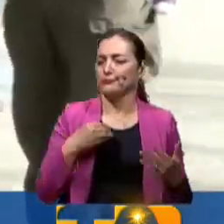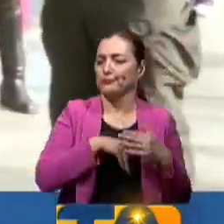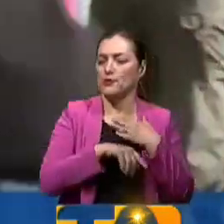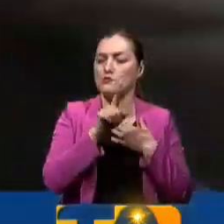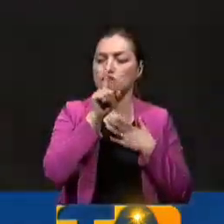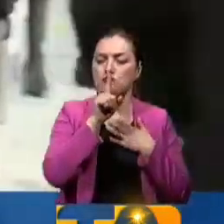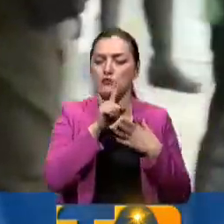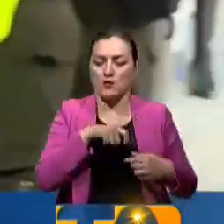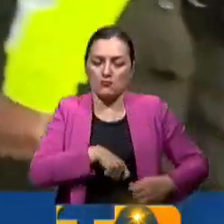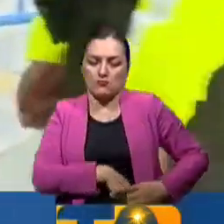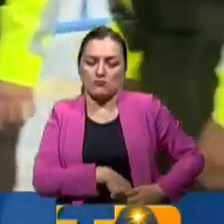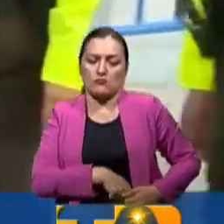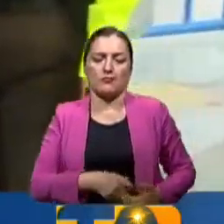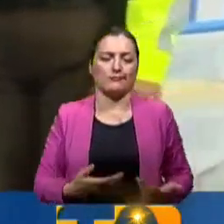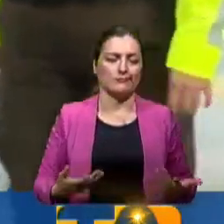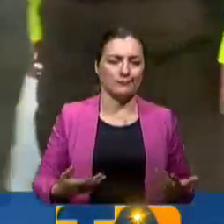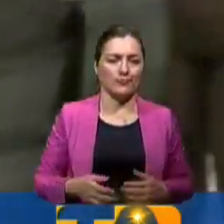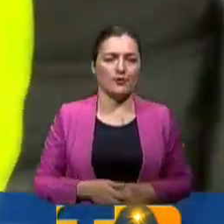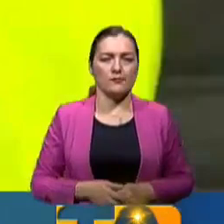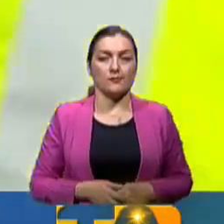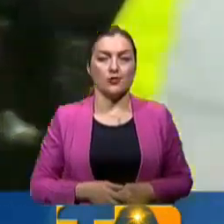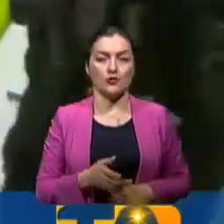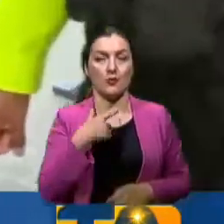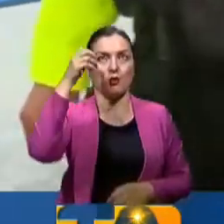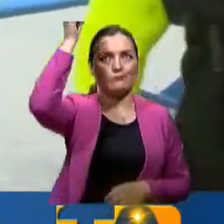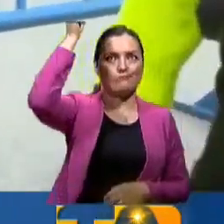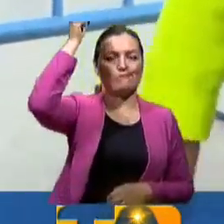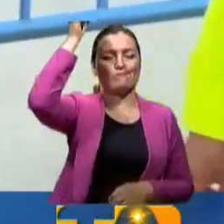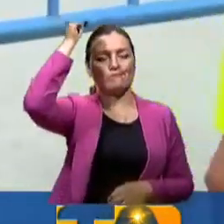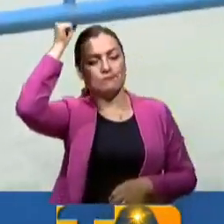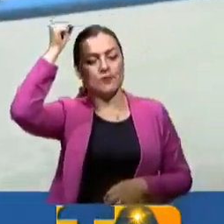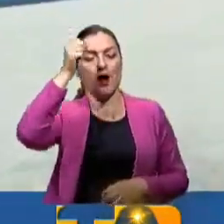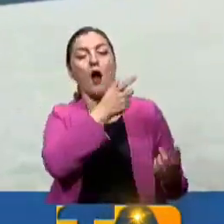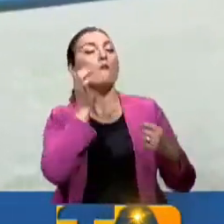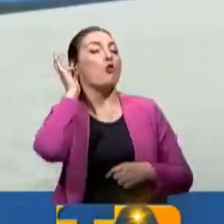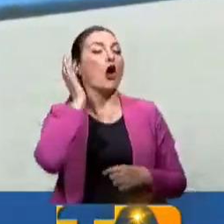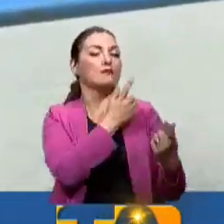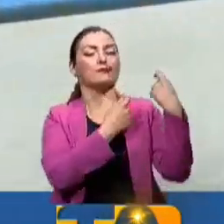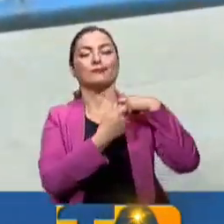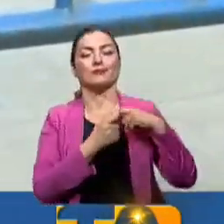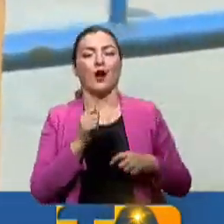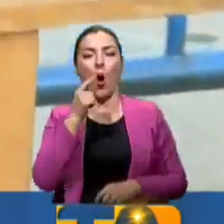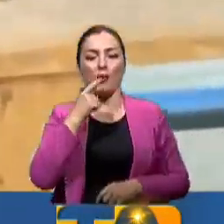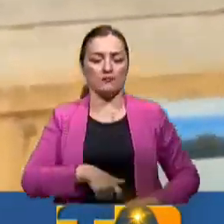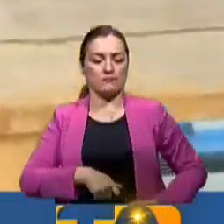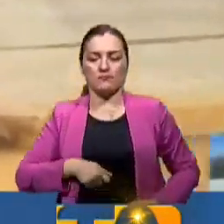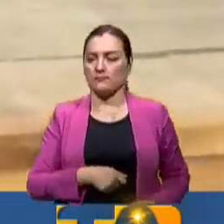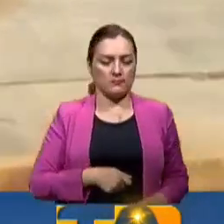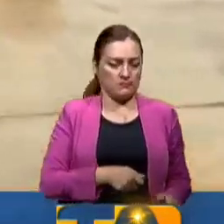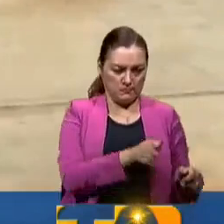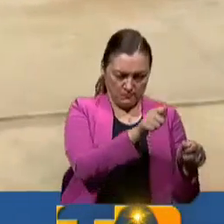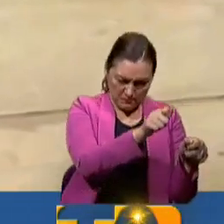medio público, son abiertas las carteras, las mochilas, cortadas, y de ahí les sustraen las pertenencias. Por eso la policía en forma preventiva